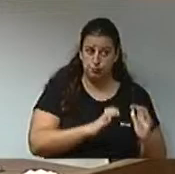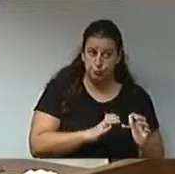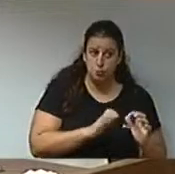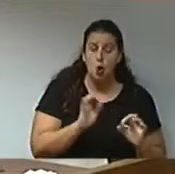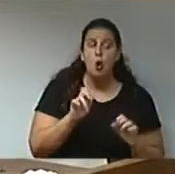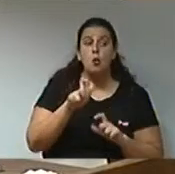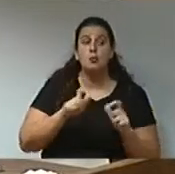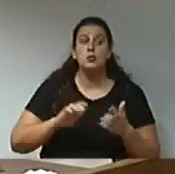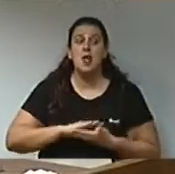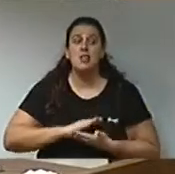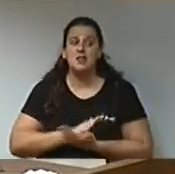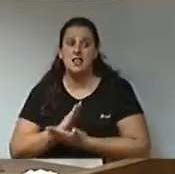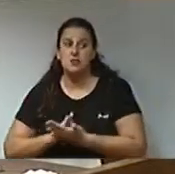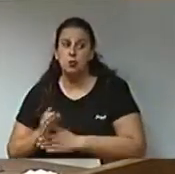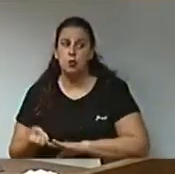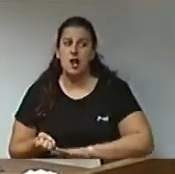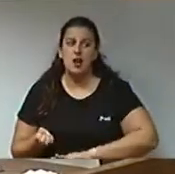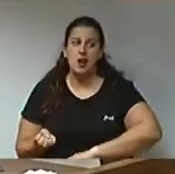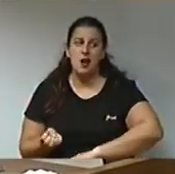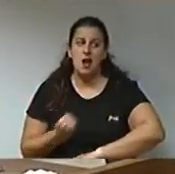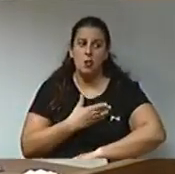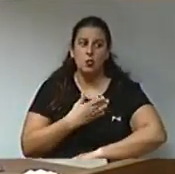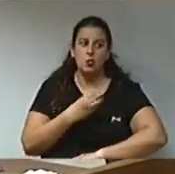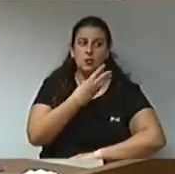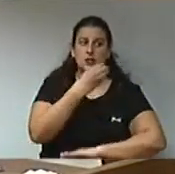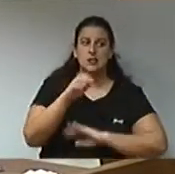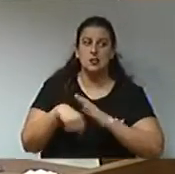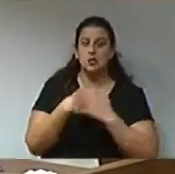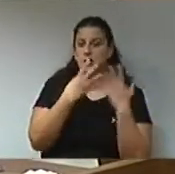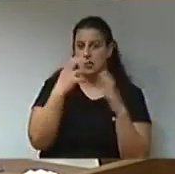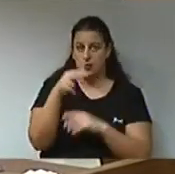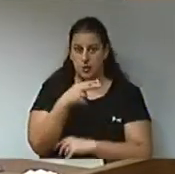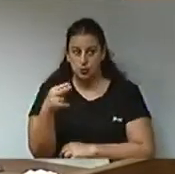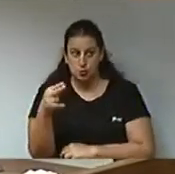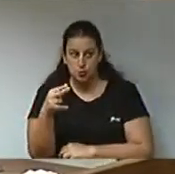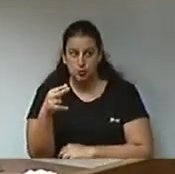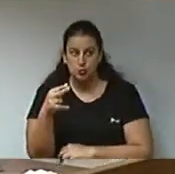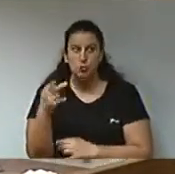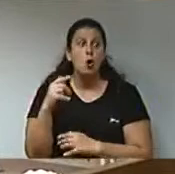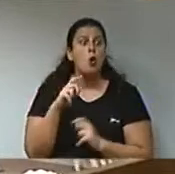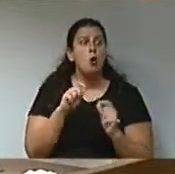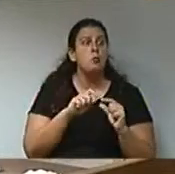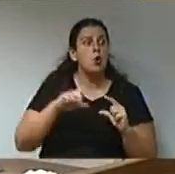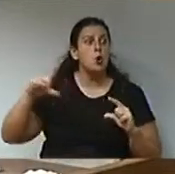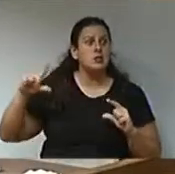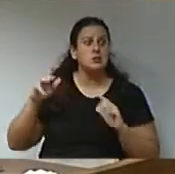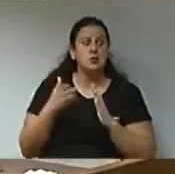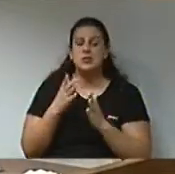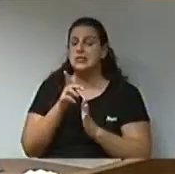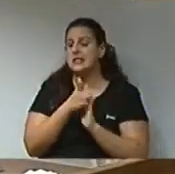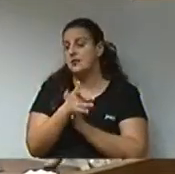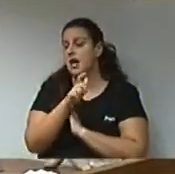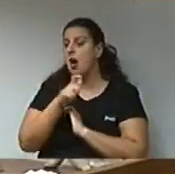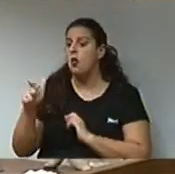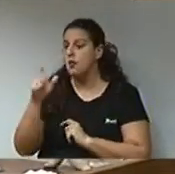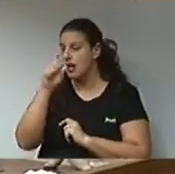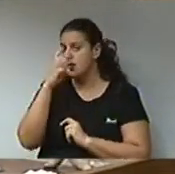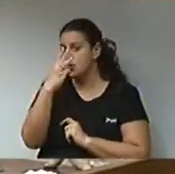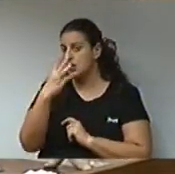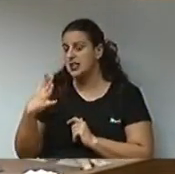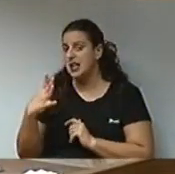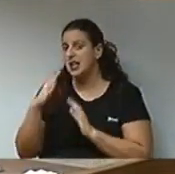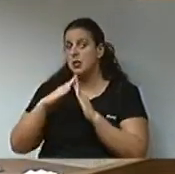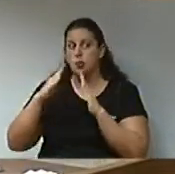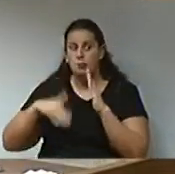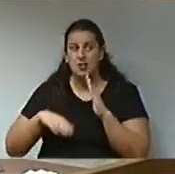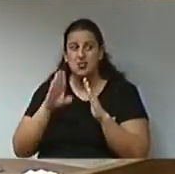con diversidad funcional tengan un ahorro de entre 300 y 900 euros. No es progresivo que un joven de menos de 35 años pase de